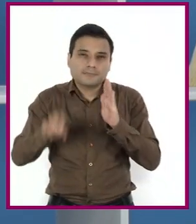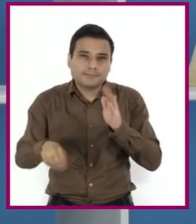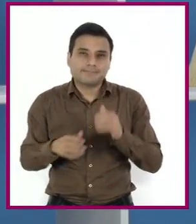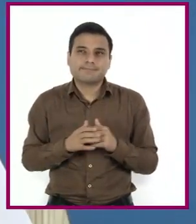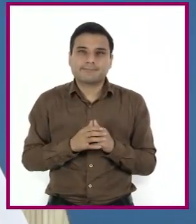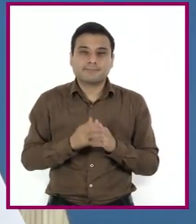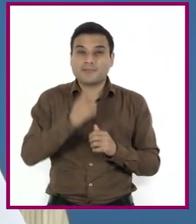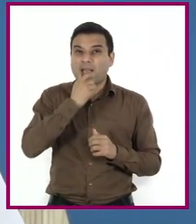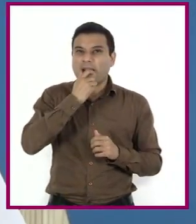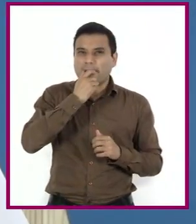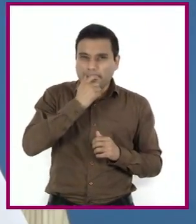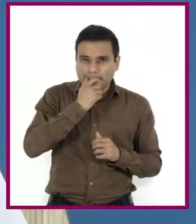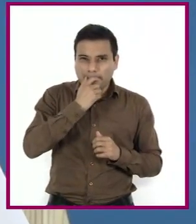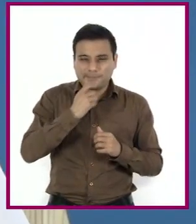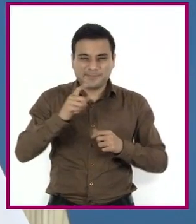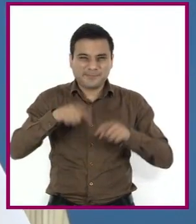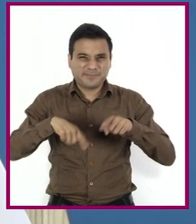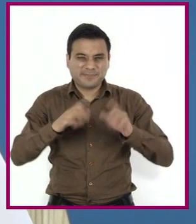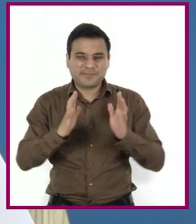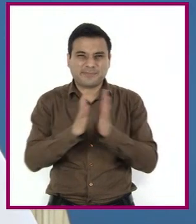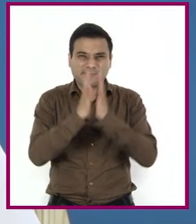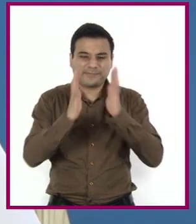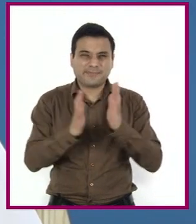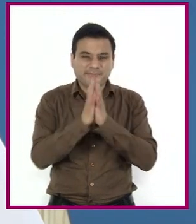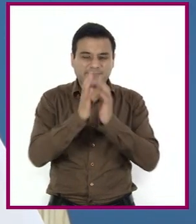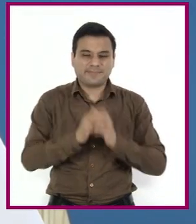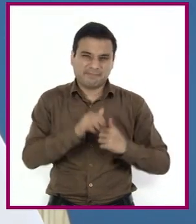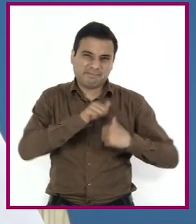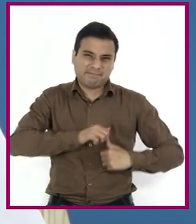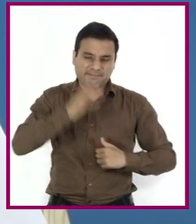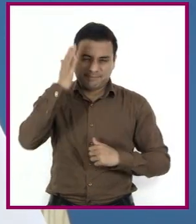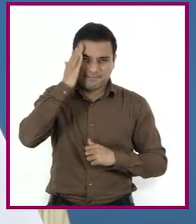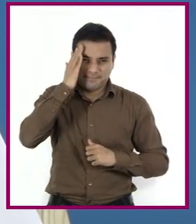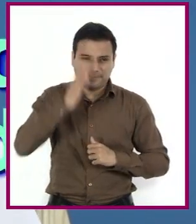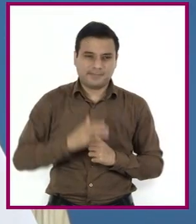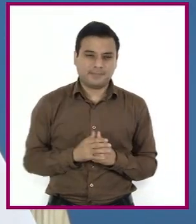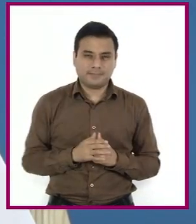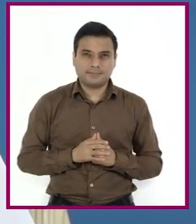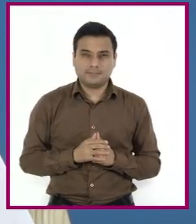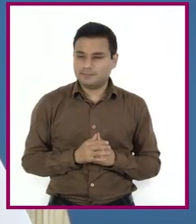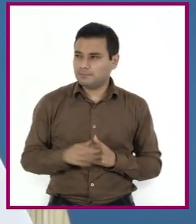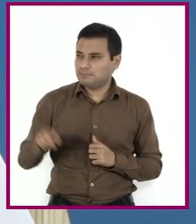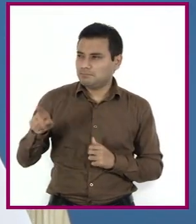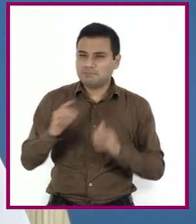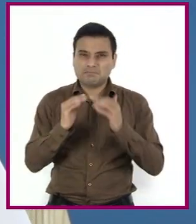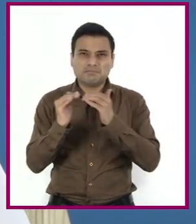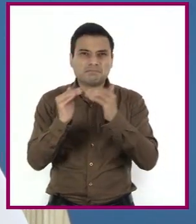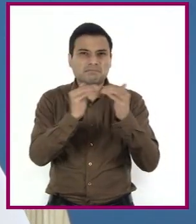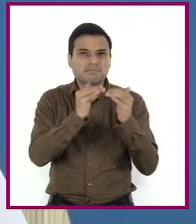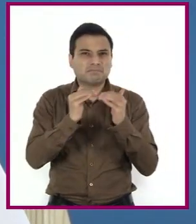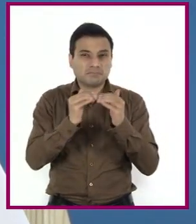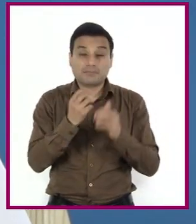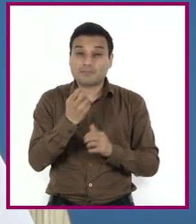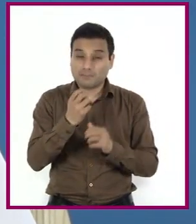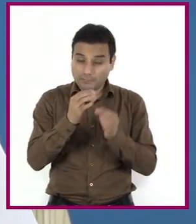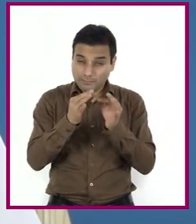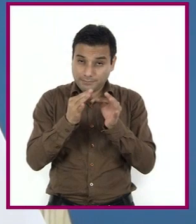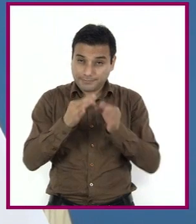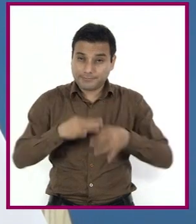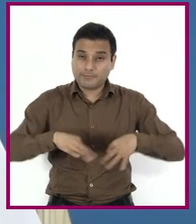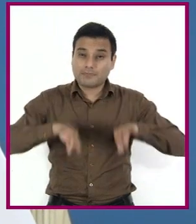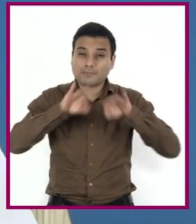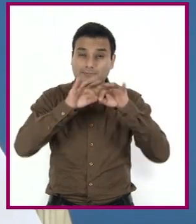social. Recordamos el principio de imparcialidad y su importancia en la aplicación de normas y leyes por parte